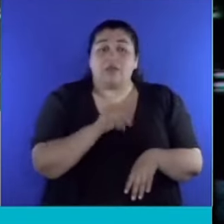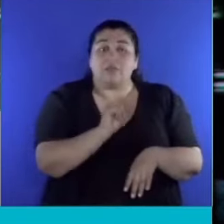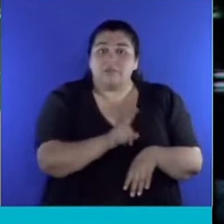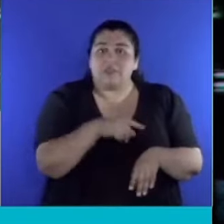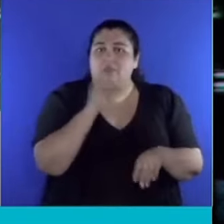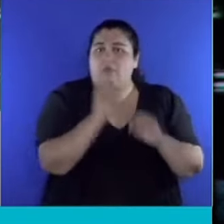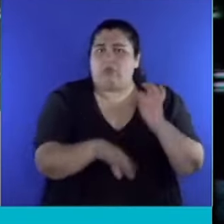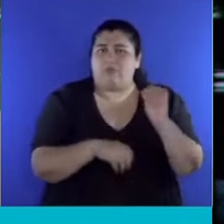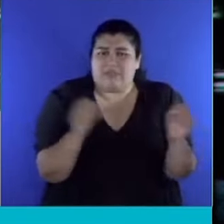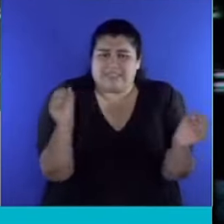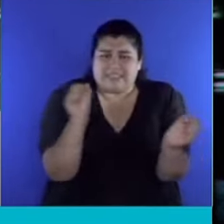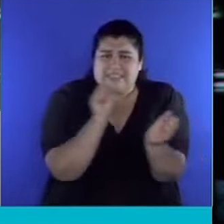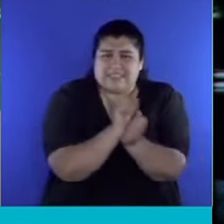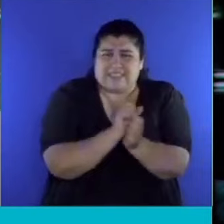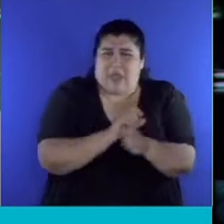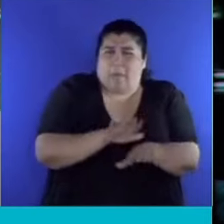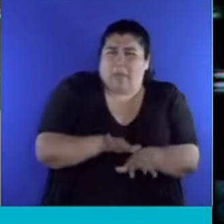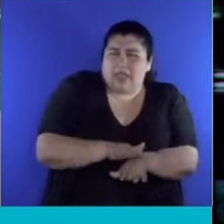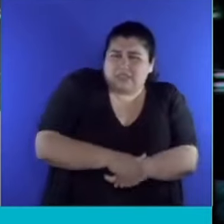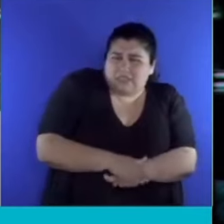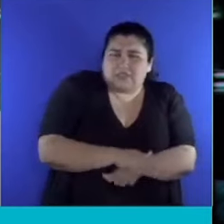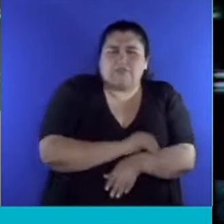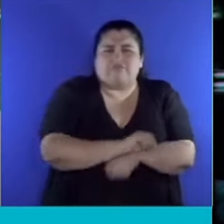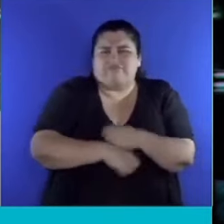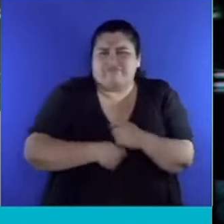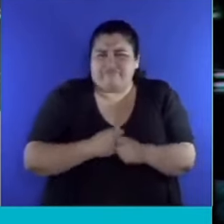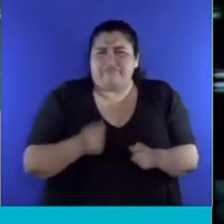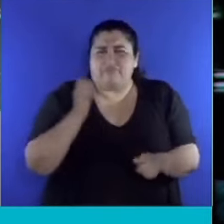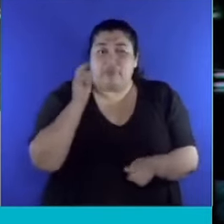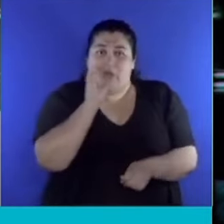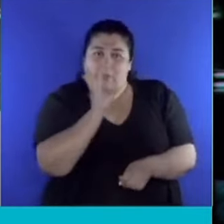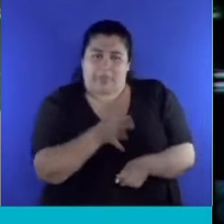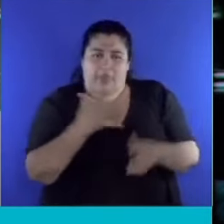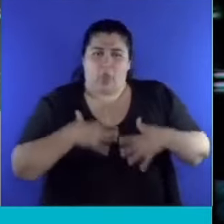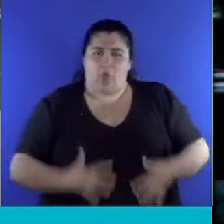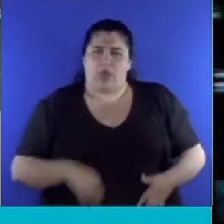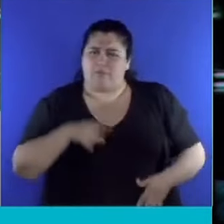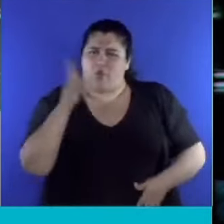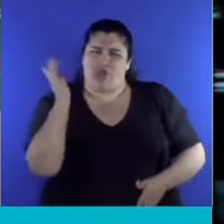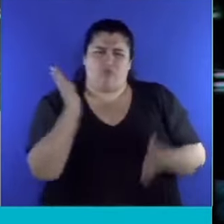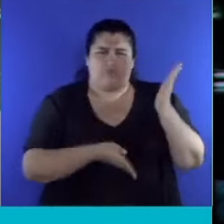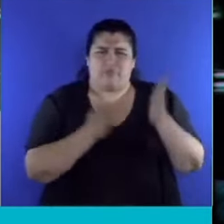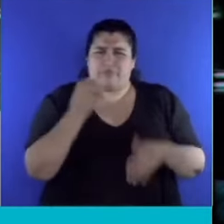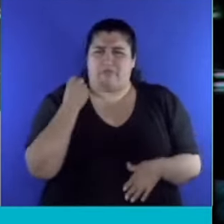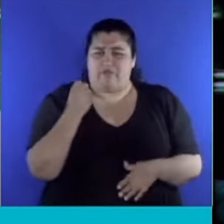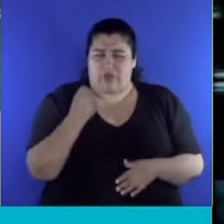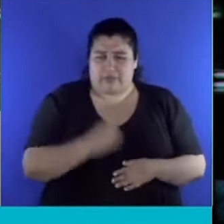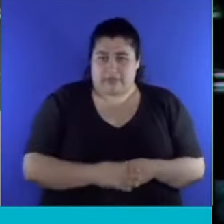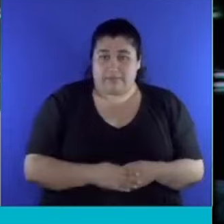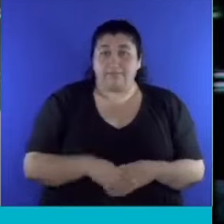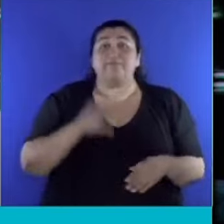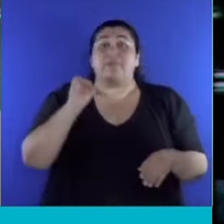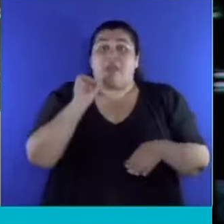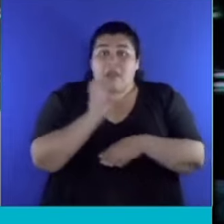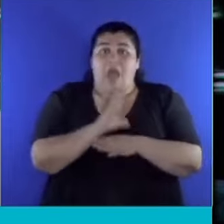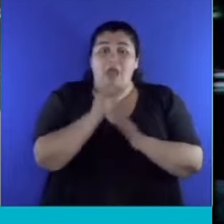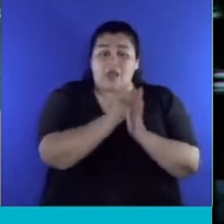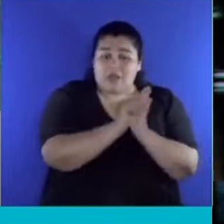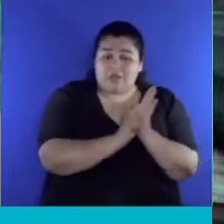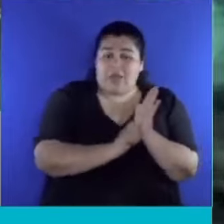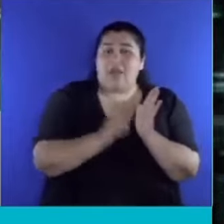atado de pies y manos y con múltiples muestras de tortura también en esa carta